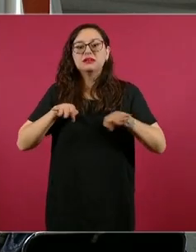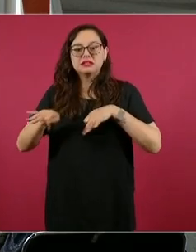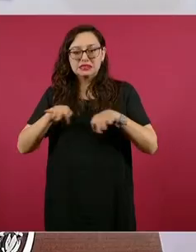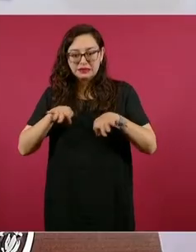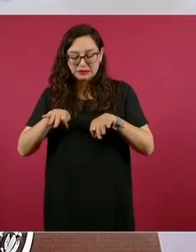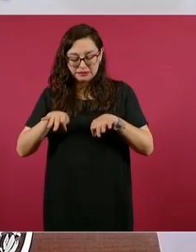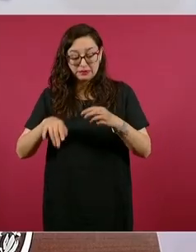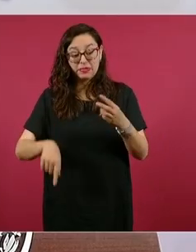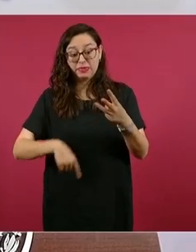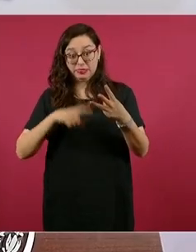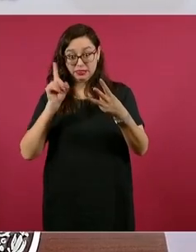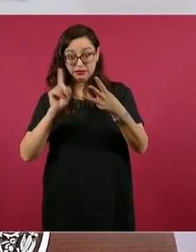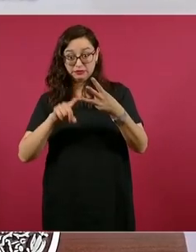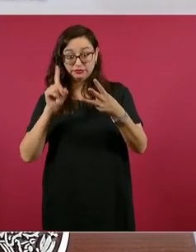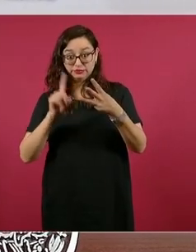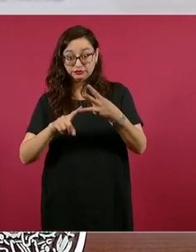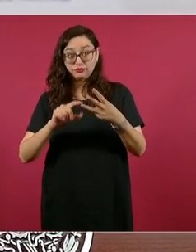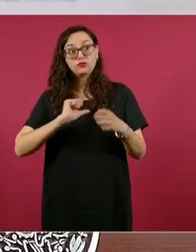inversión extranjera,